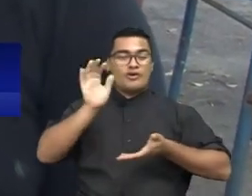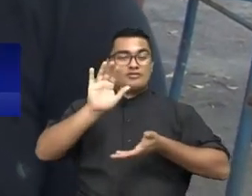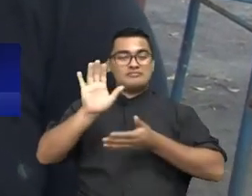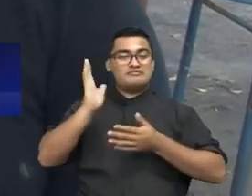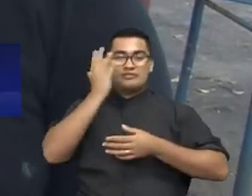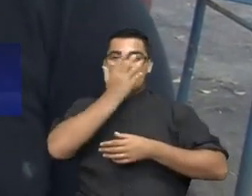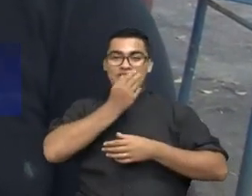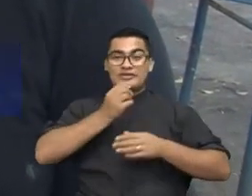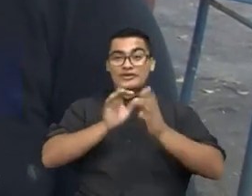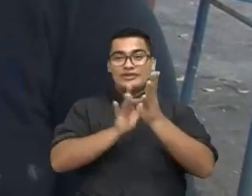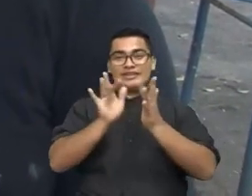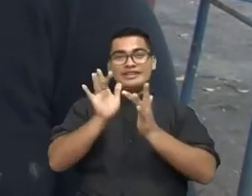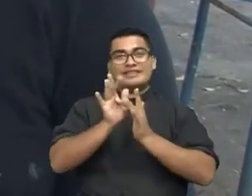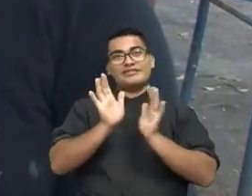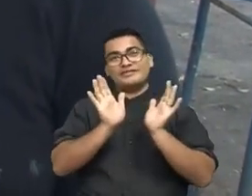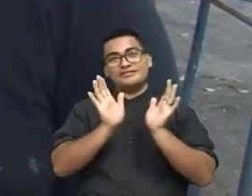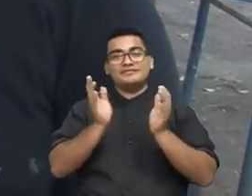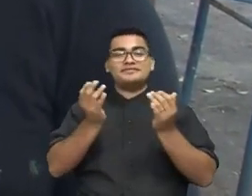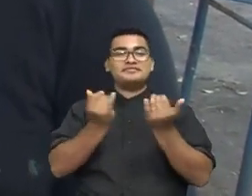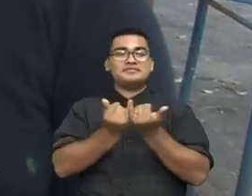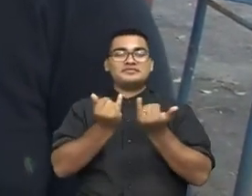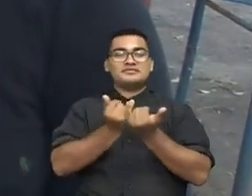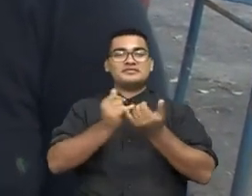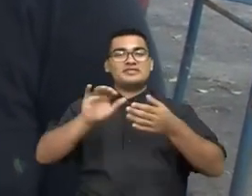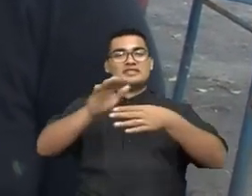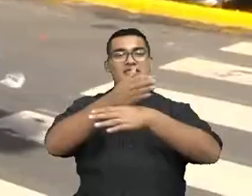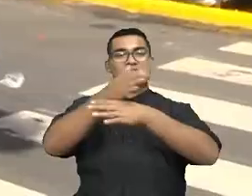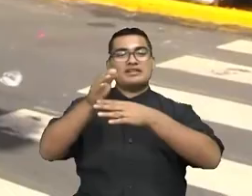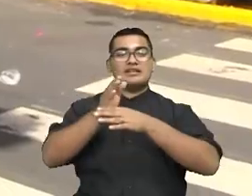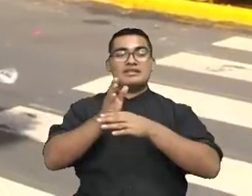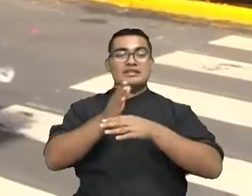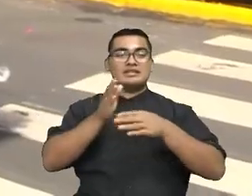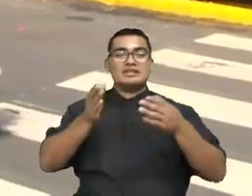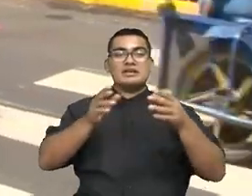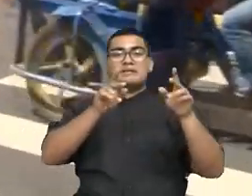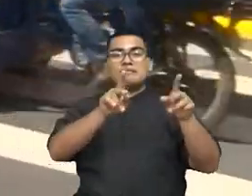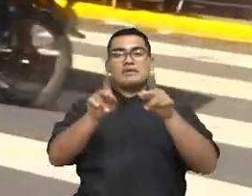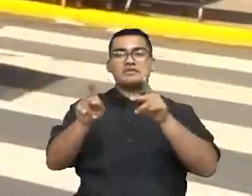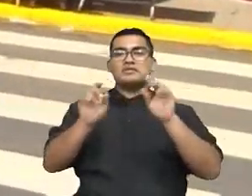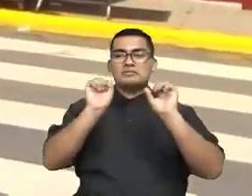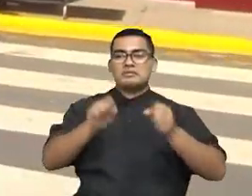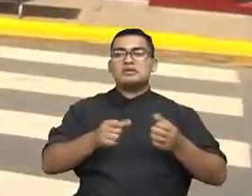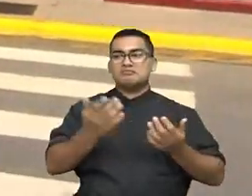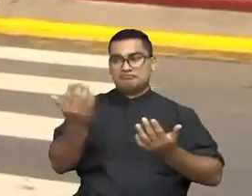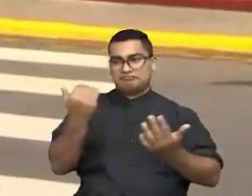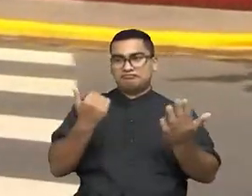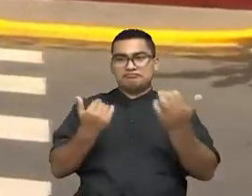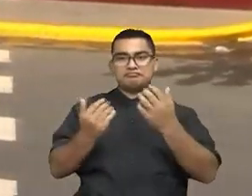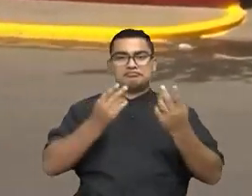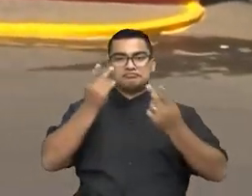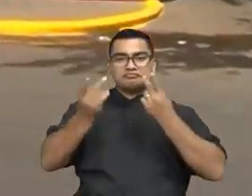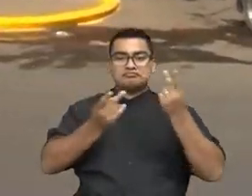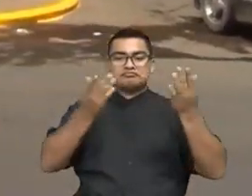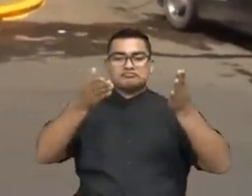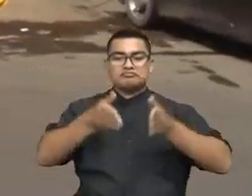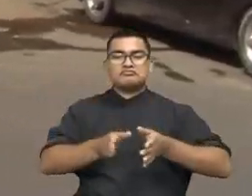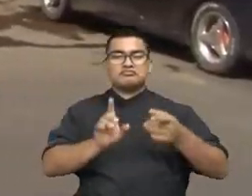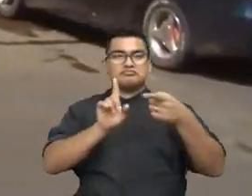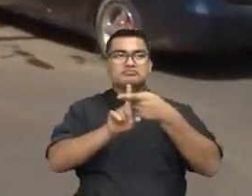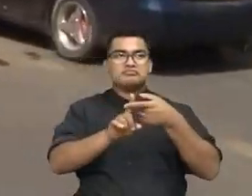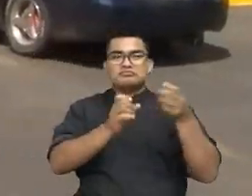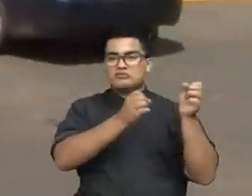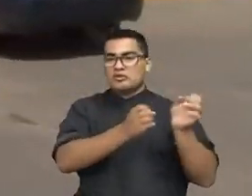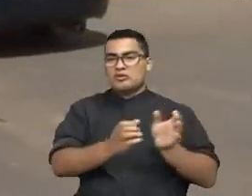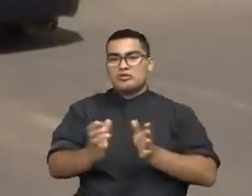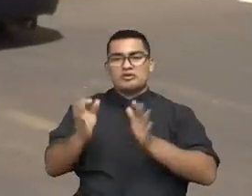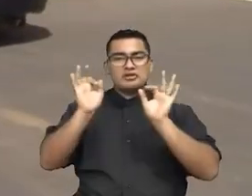de yeso, de cemento. Y invitamos pues a la población que se presenten aquí el 2 de noviembre, que está todo aquí en orden. Y